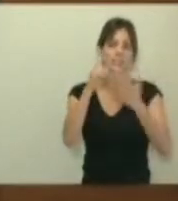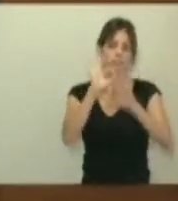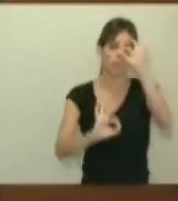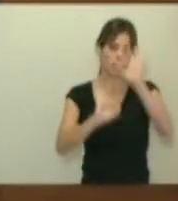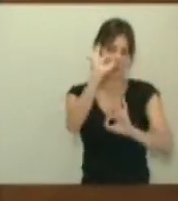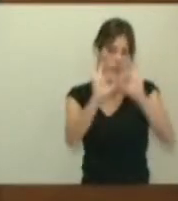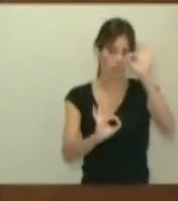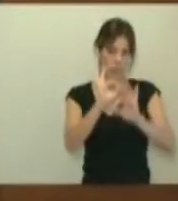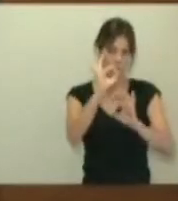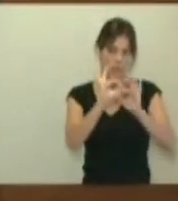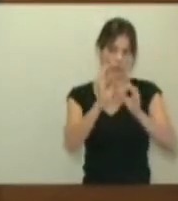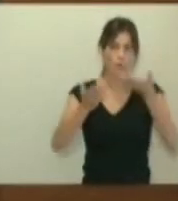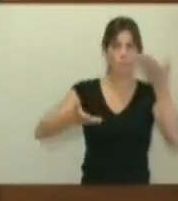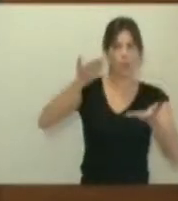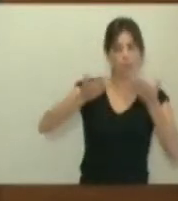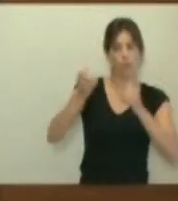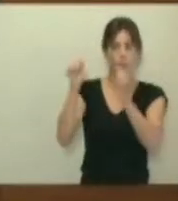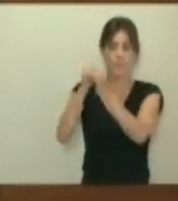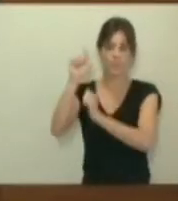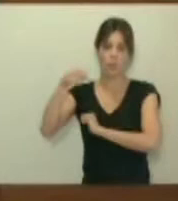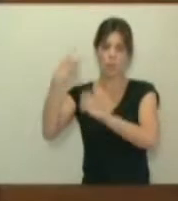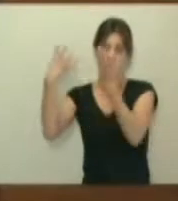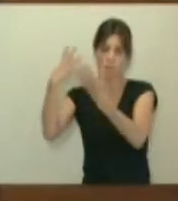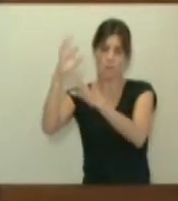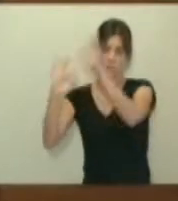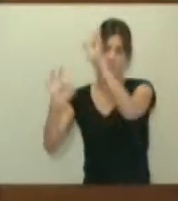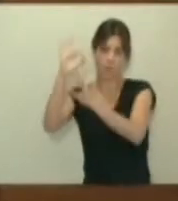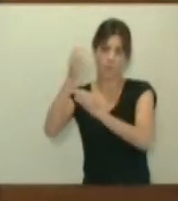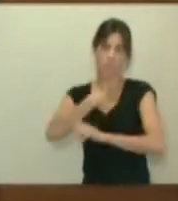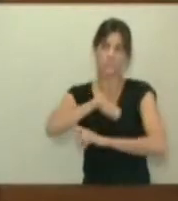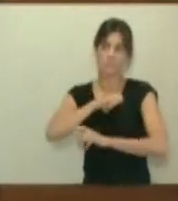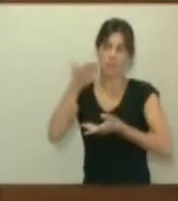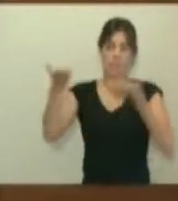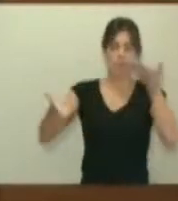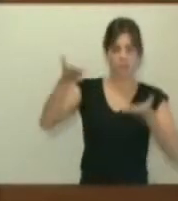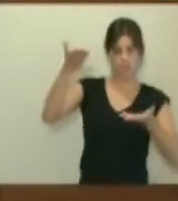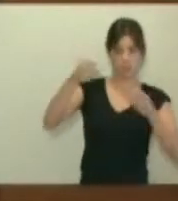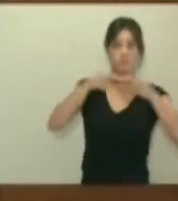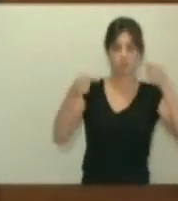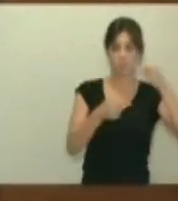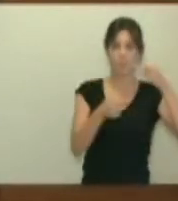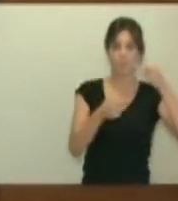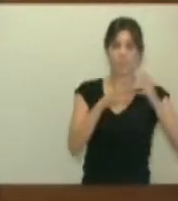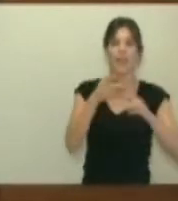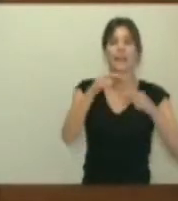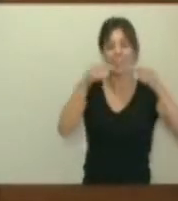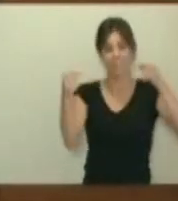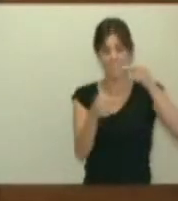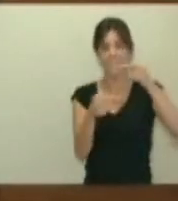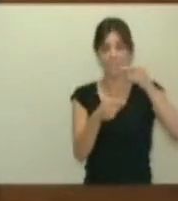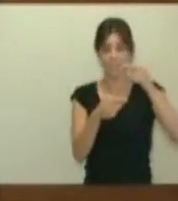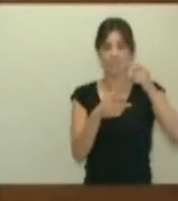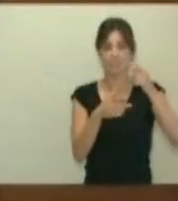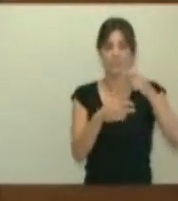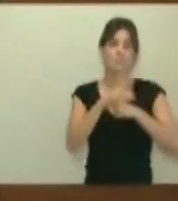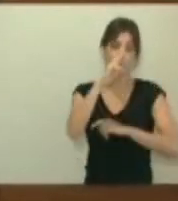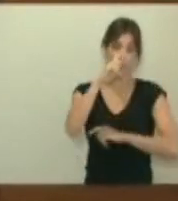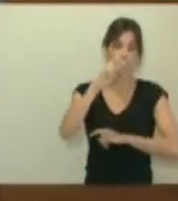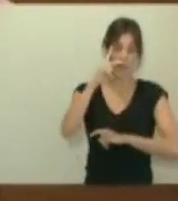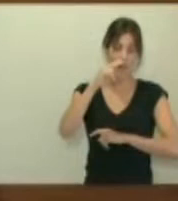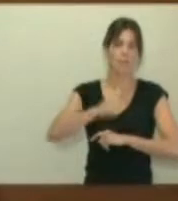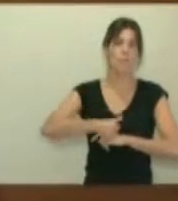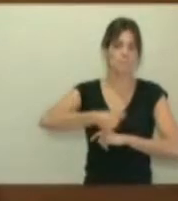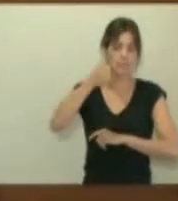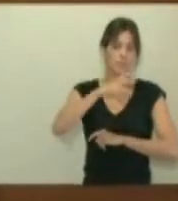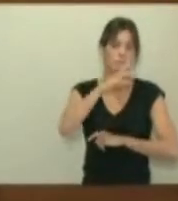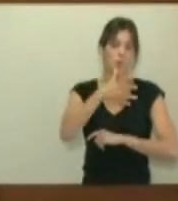15,6%, frente al 20,9% del conjunto de España, siendo este déficit todavía mucho más preocupante en el